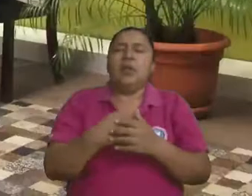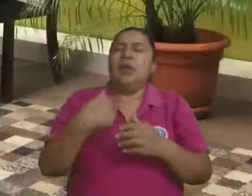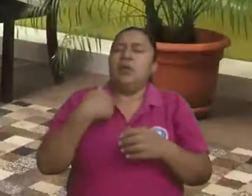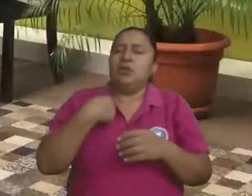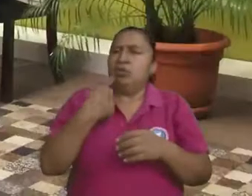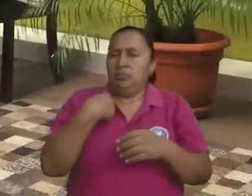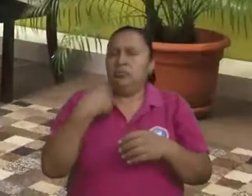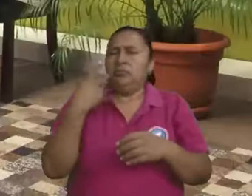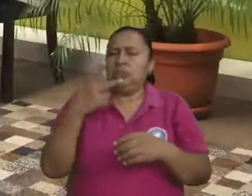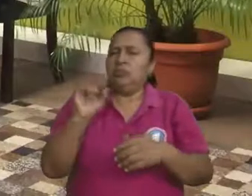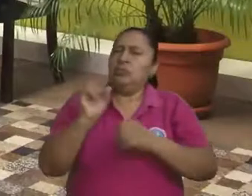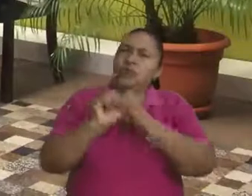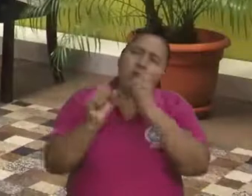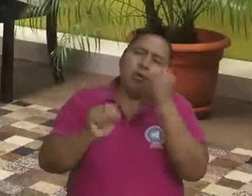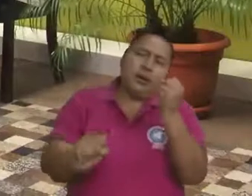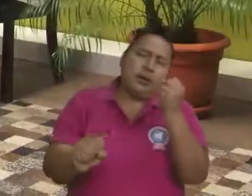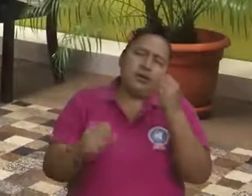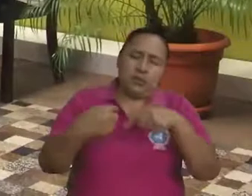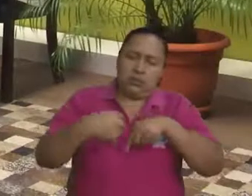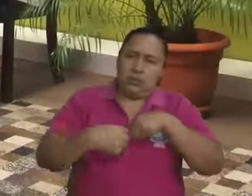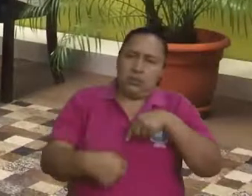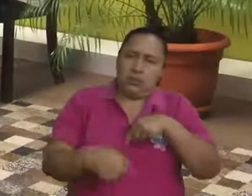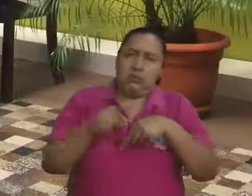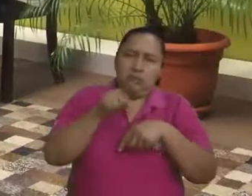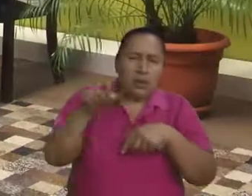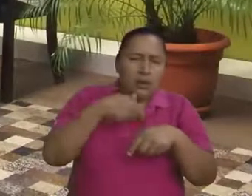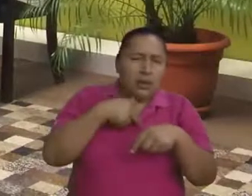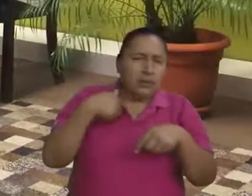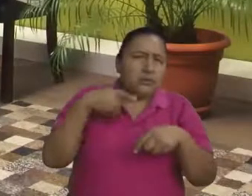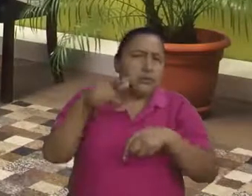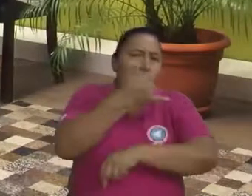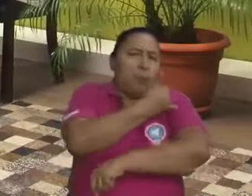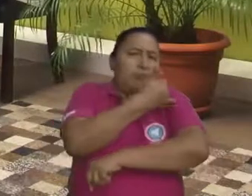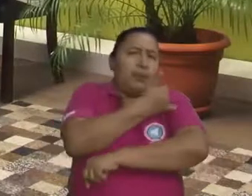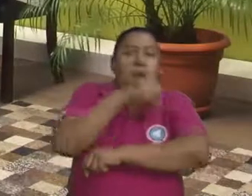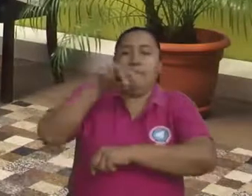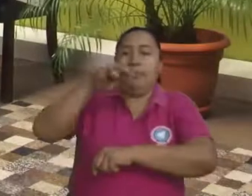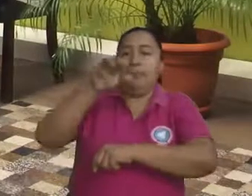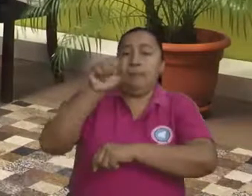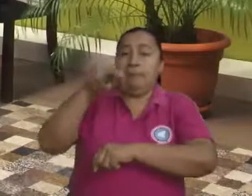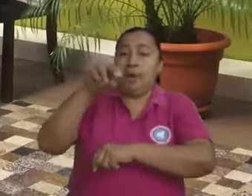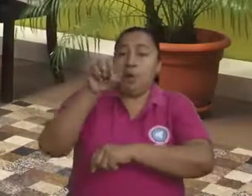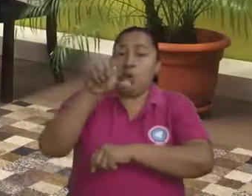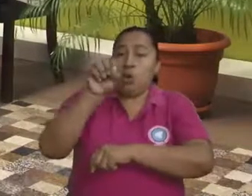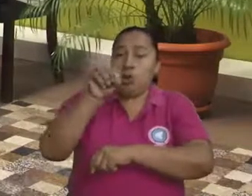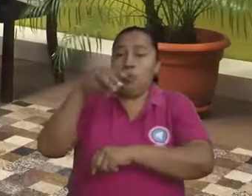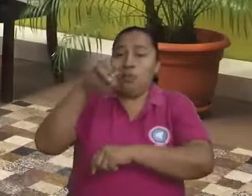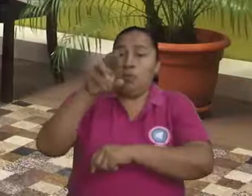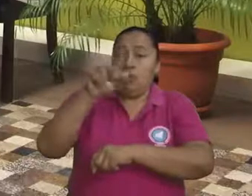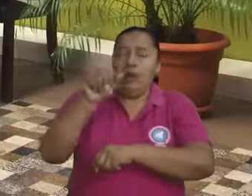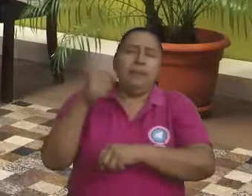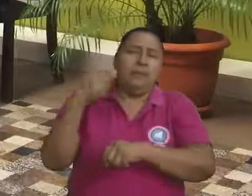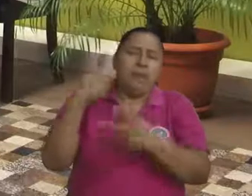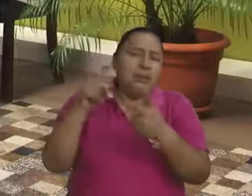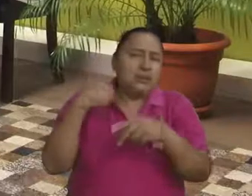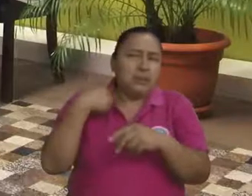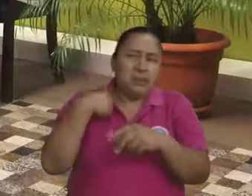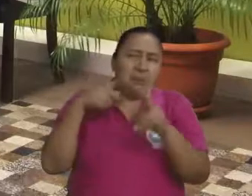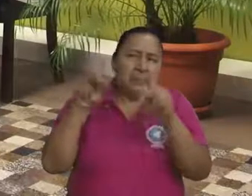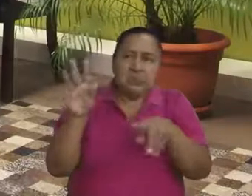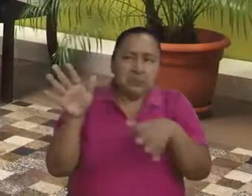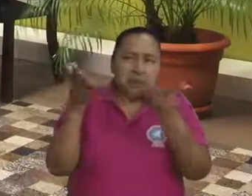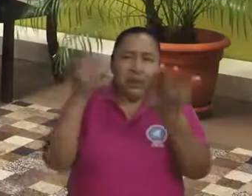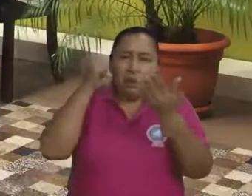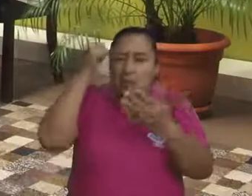jornadas de operación quirúrgica que ustedes realizan en el Hospital Manolo Morales y generalmente son personas adultas. No